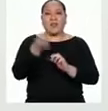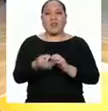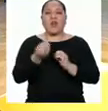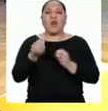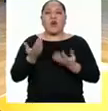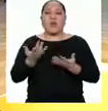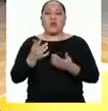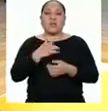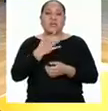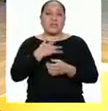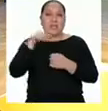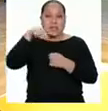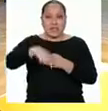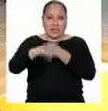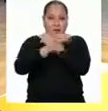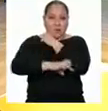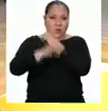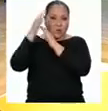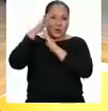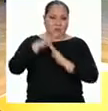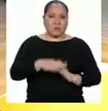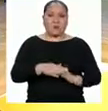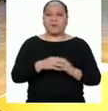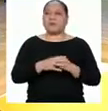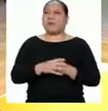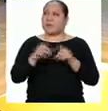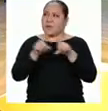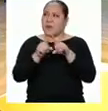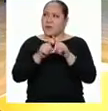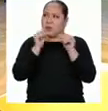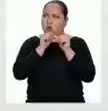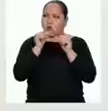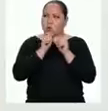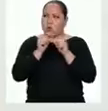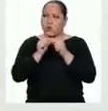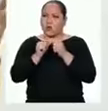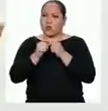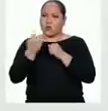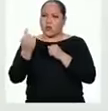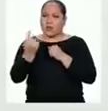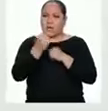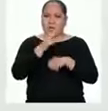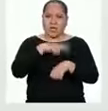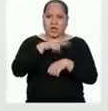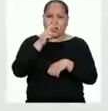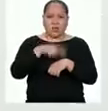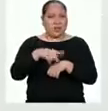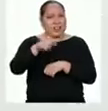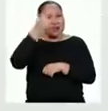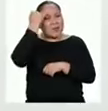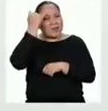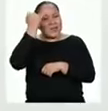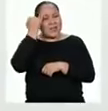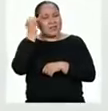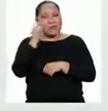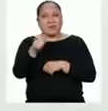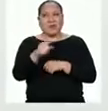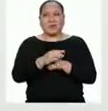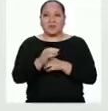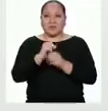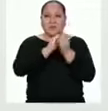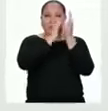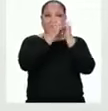general. También podríamos tener cifras específicas por regiones. ¿Te imaginas que esta actividad se convierte en una